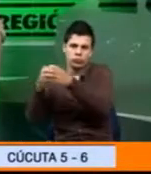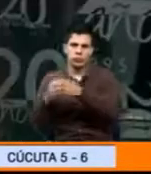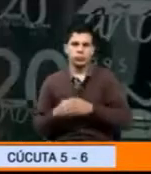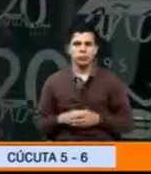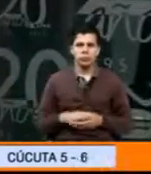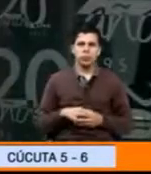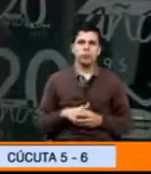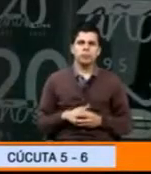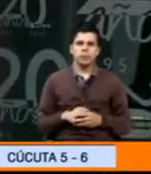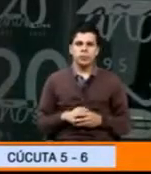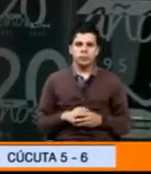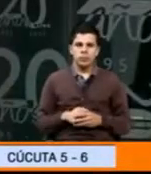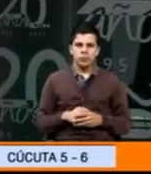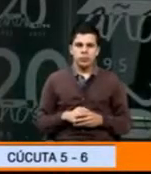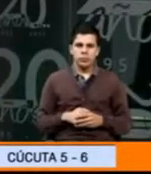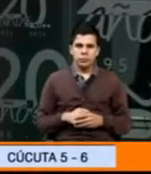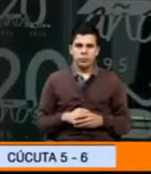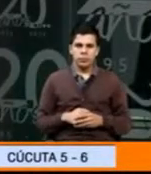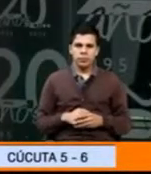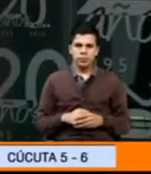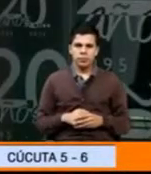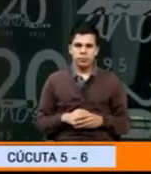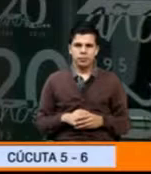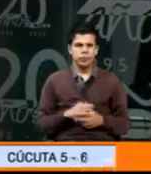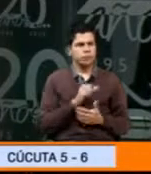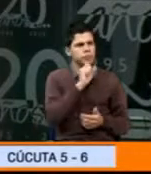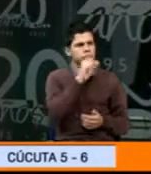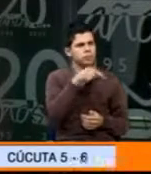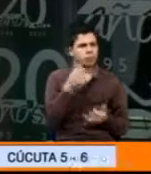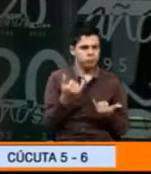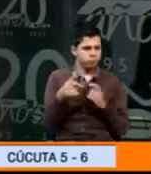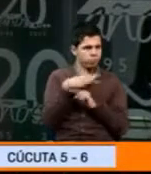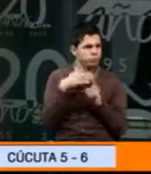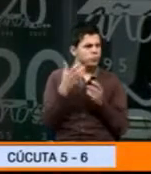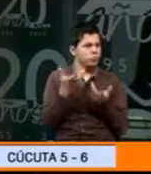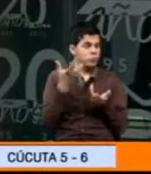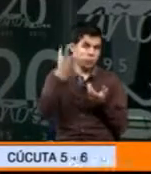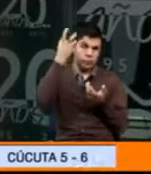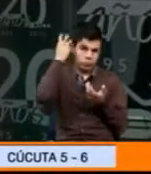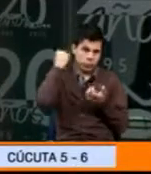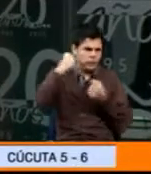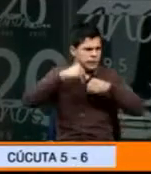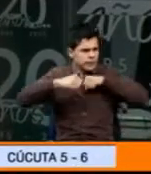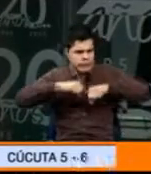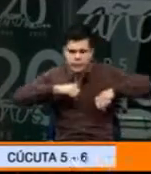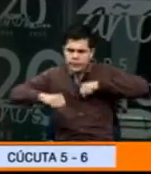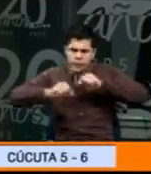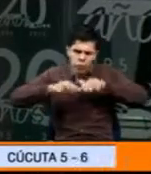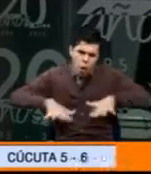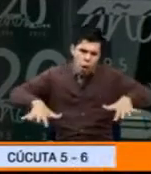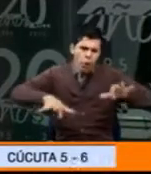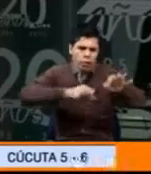Fabio, ¿cuál es la situación teniendo en cuenta que pues en los últimos años, hace muchos años se está trabajando sobre el tema, pero se han